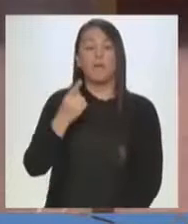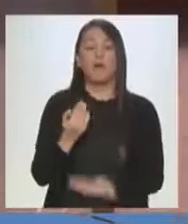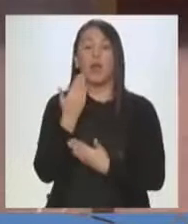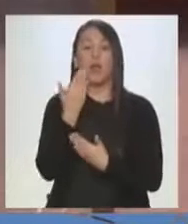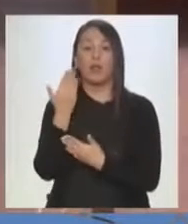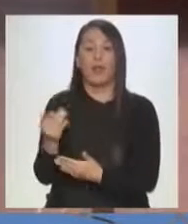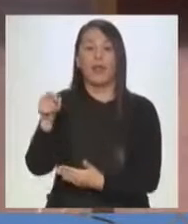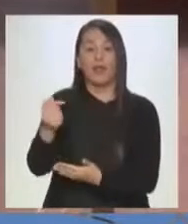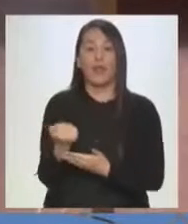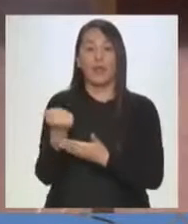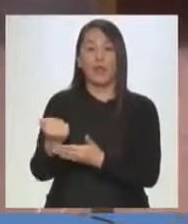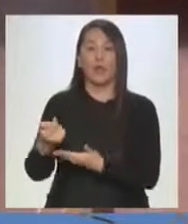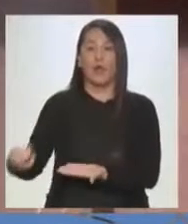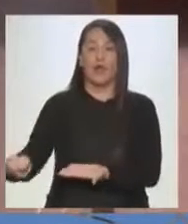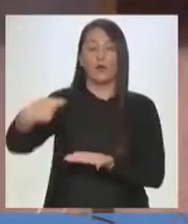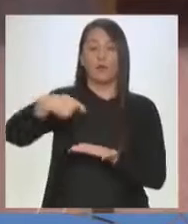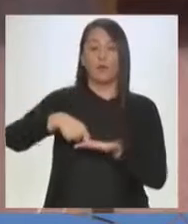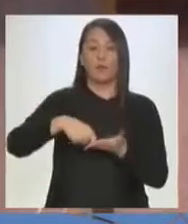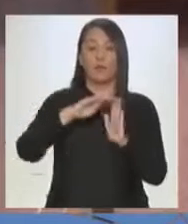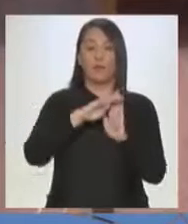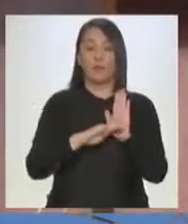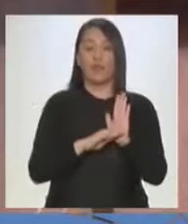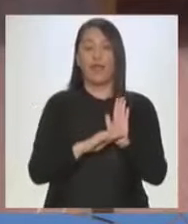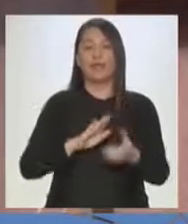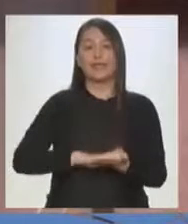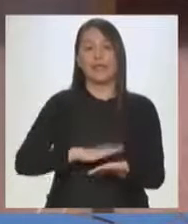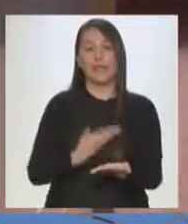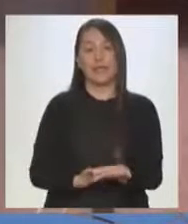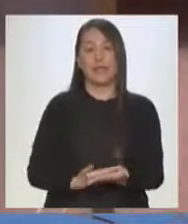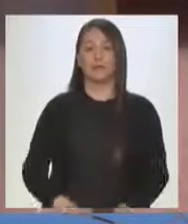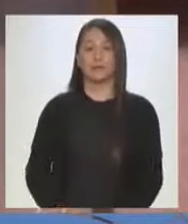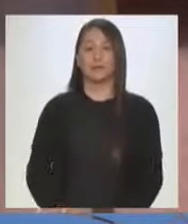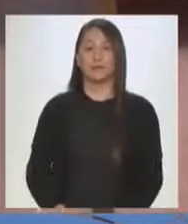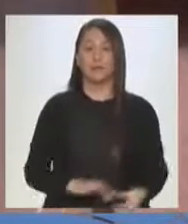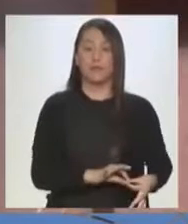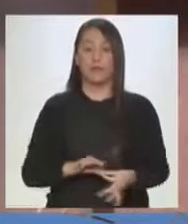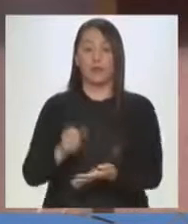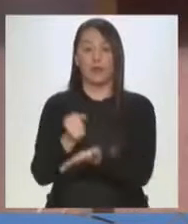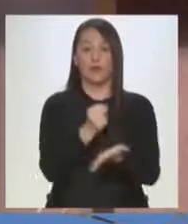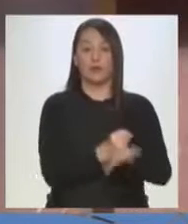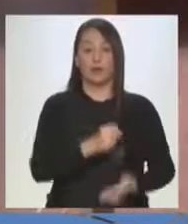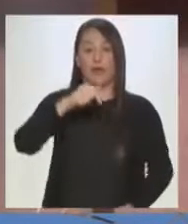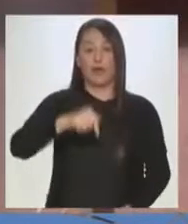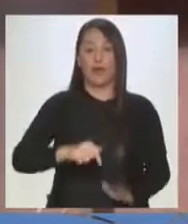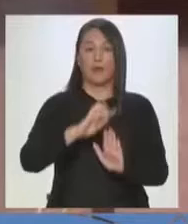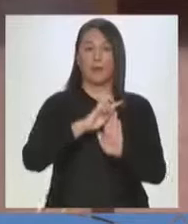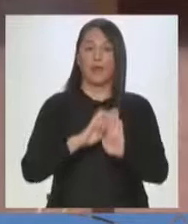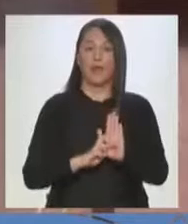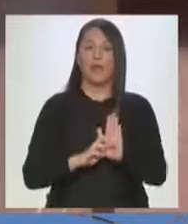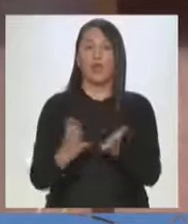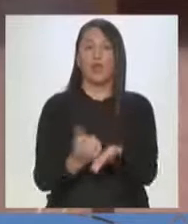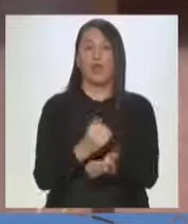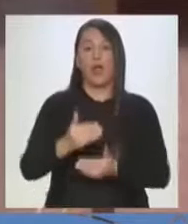de dicha ayuda a la evolución de las condiciones sanitarias. Con motivo de la tramitación de este proyecto, se lograron